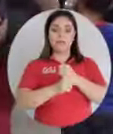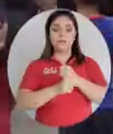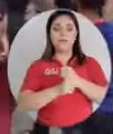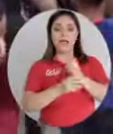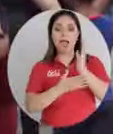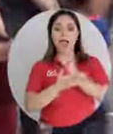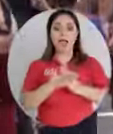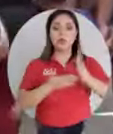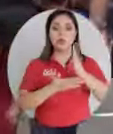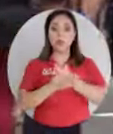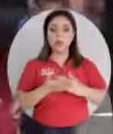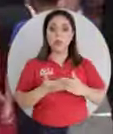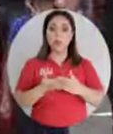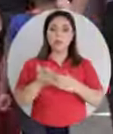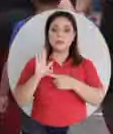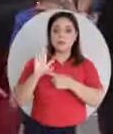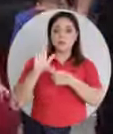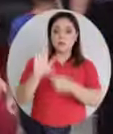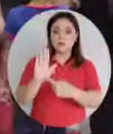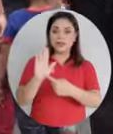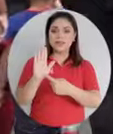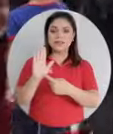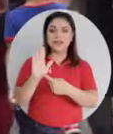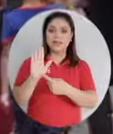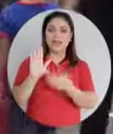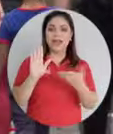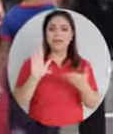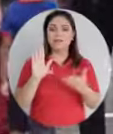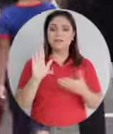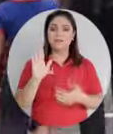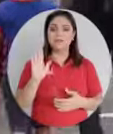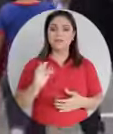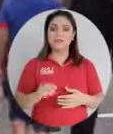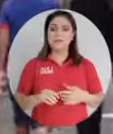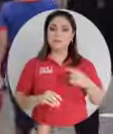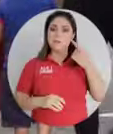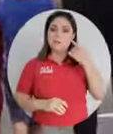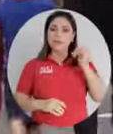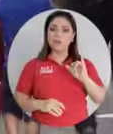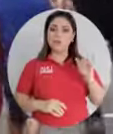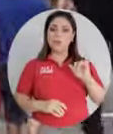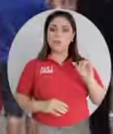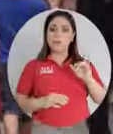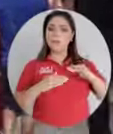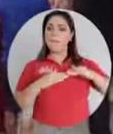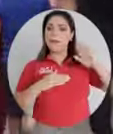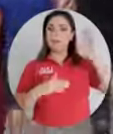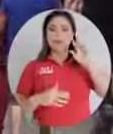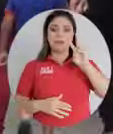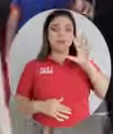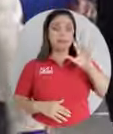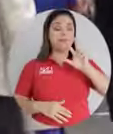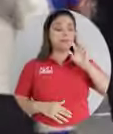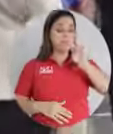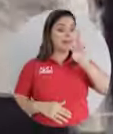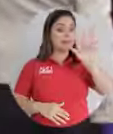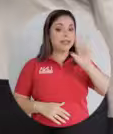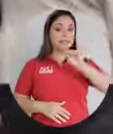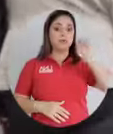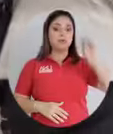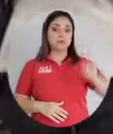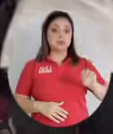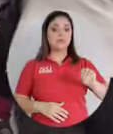de la ENAO, algunas proyecciones más bien lo instalaban muy por encima del